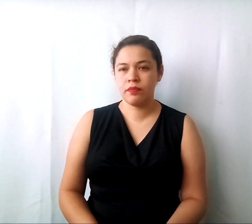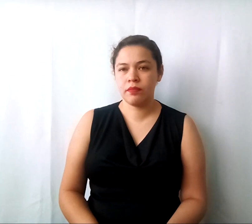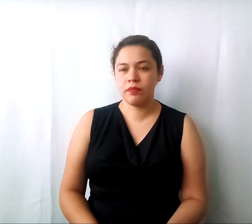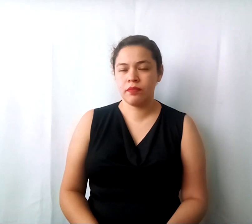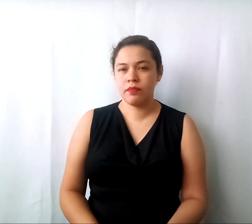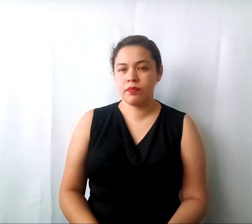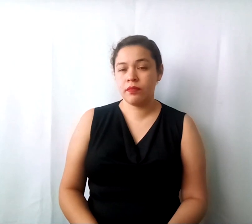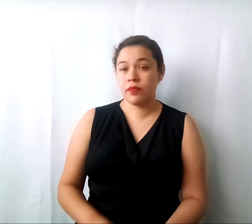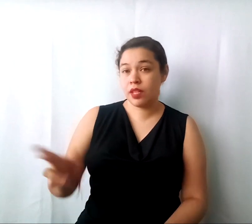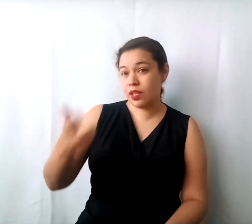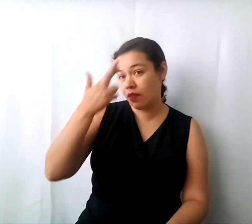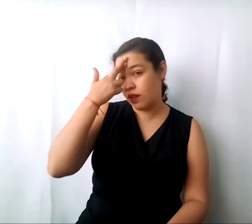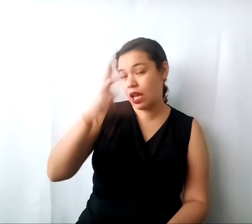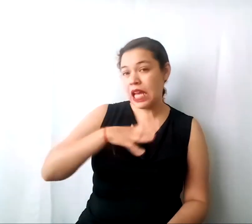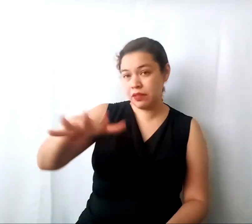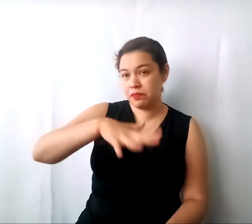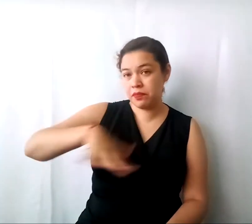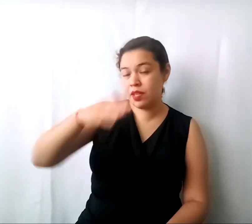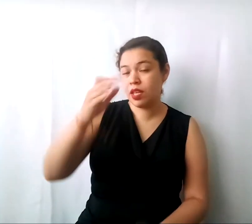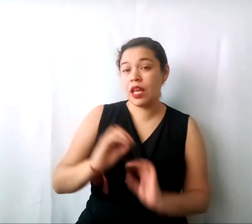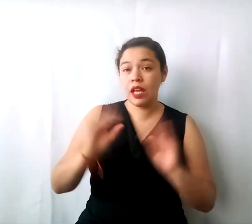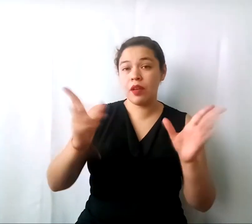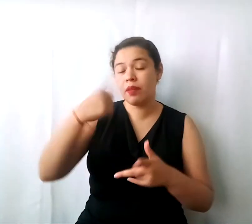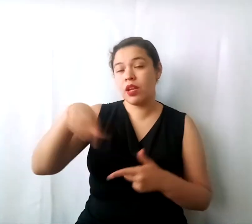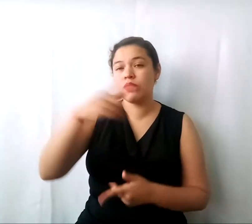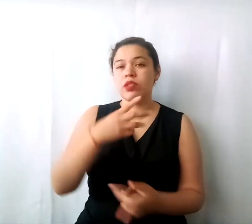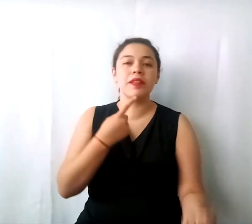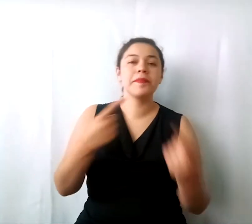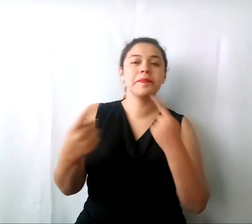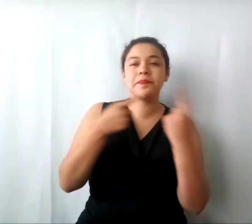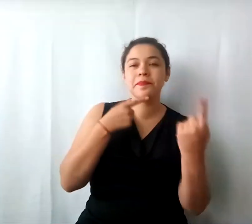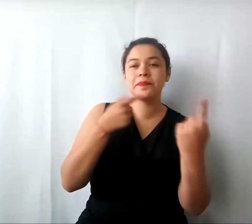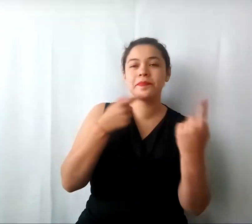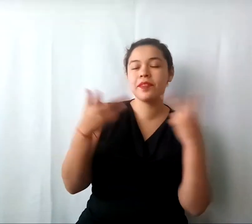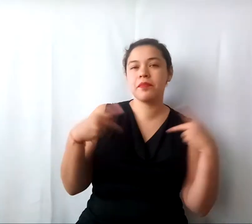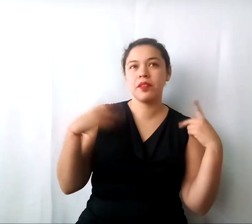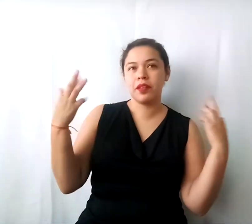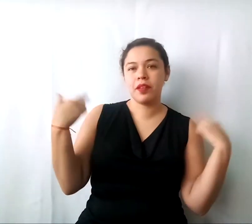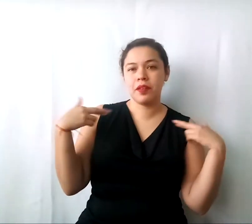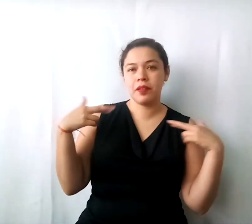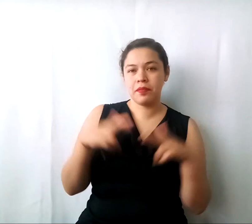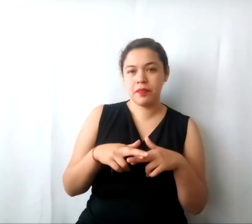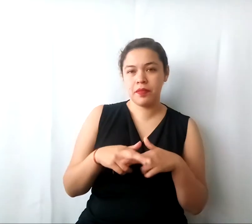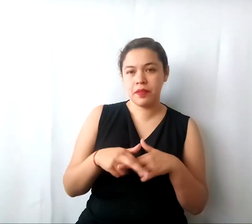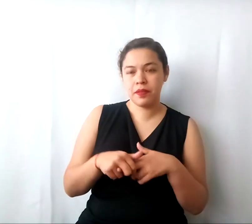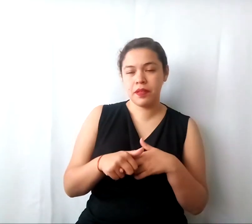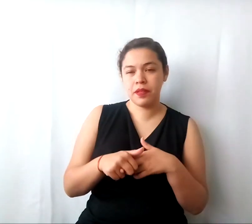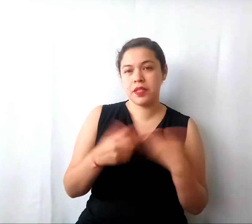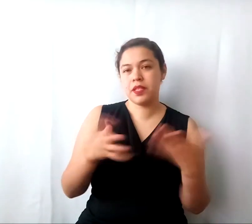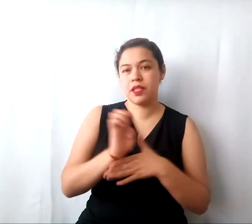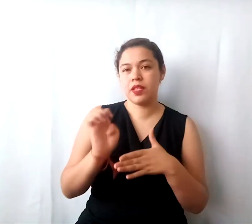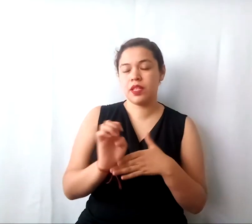Recuerden que tenemos este espacio justamente para que puedan interactuar con nuestro ponente. Entonces,